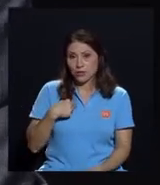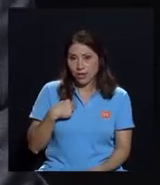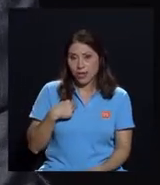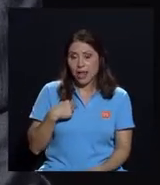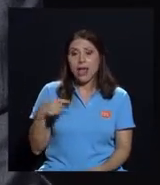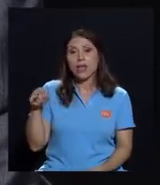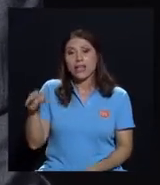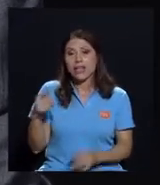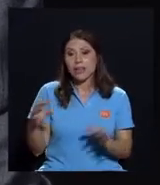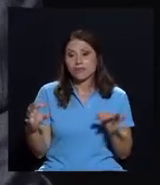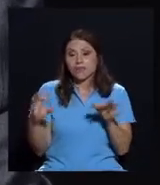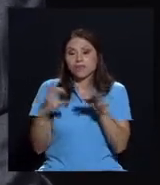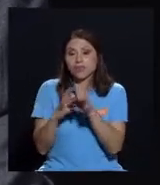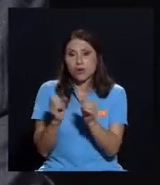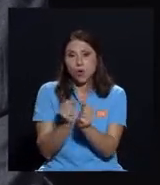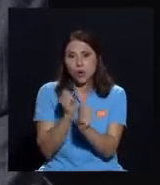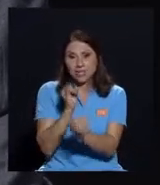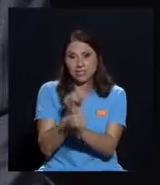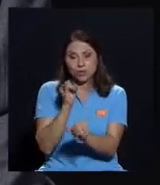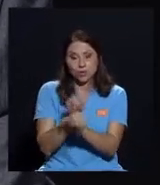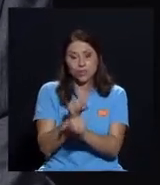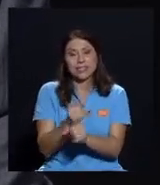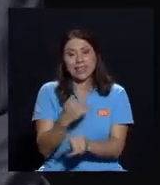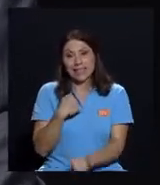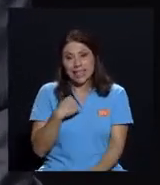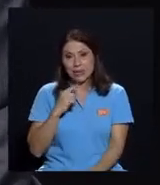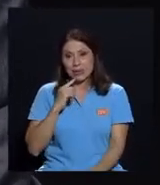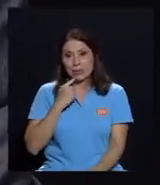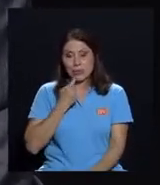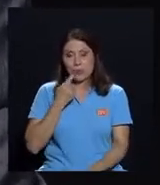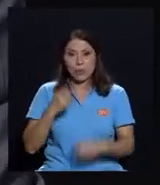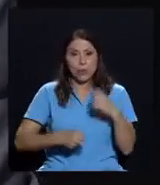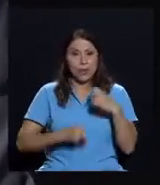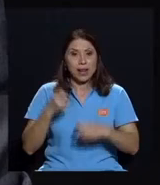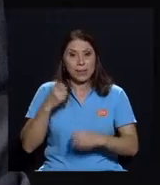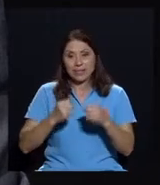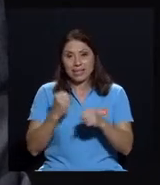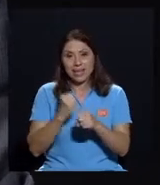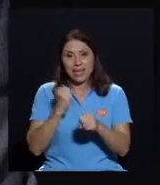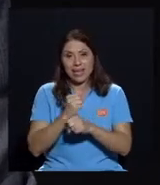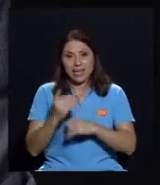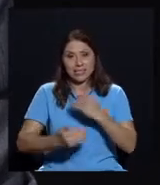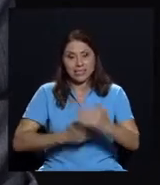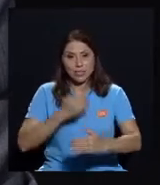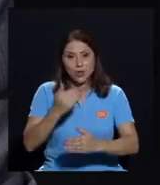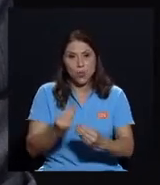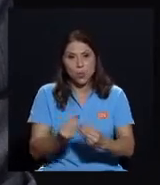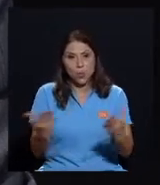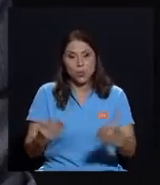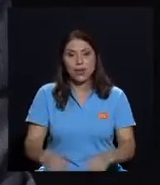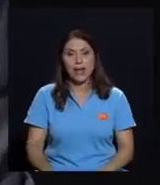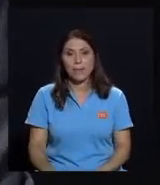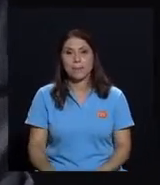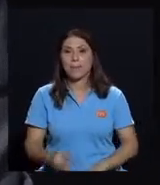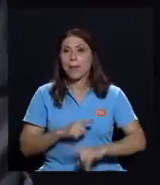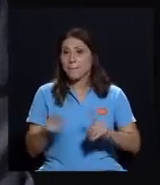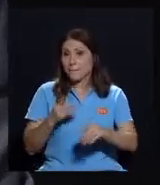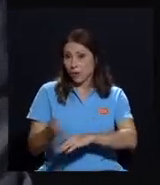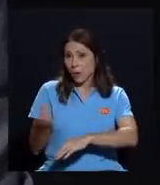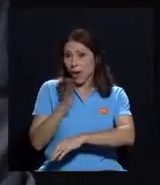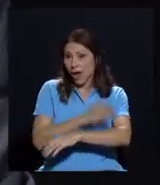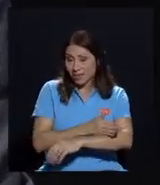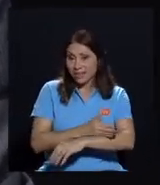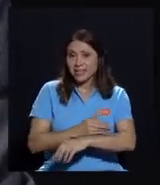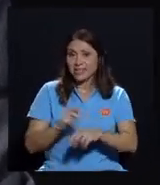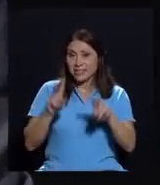instituciones que tienen series hicimos problemas de gestión pública pero antes de entrar antes de entrar a examinar